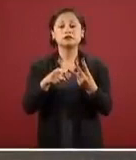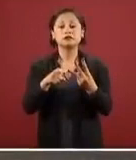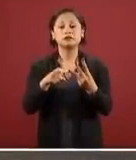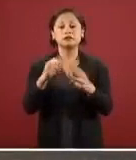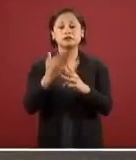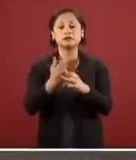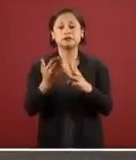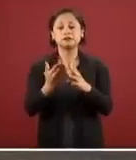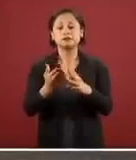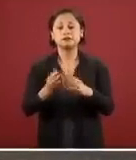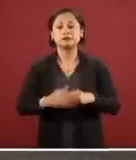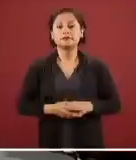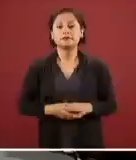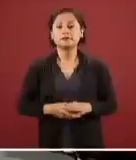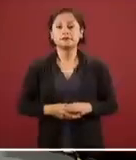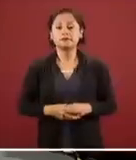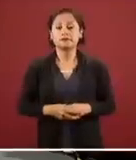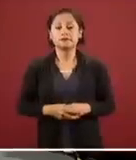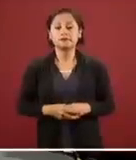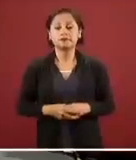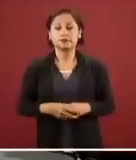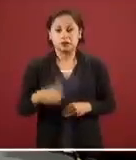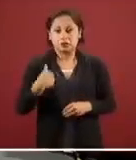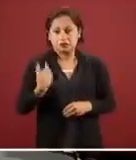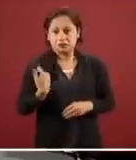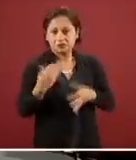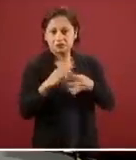¿cómo se dice? Cables que le acabo de mencionar. Sí.